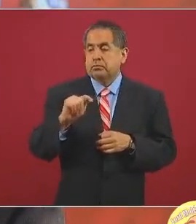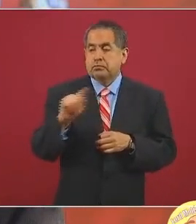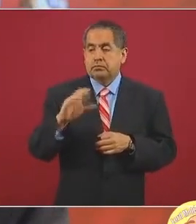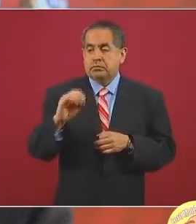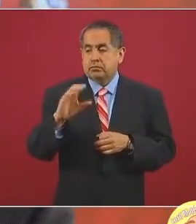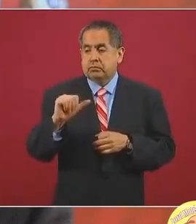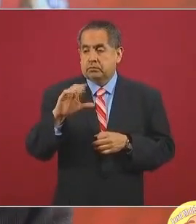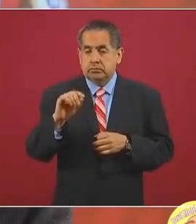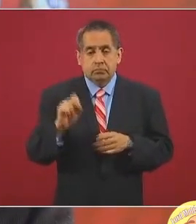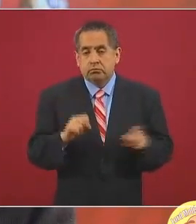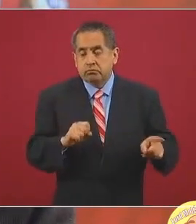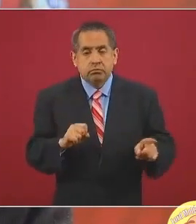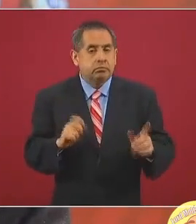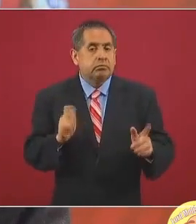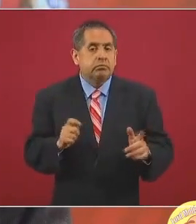que se